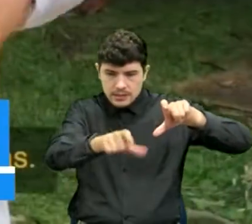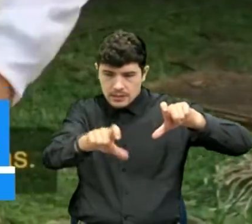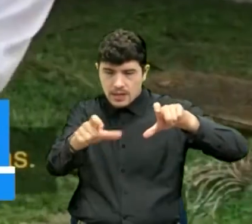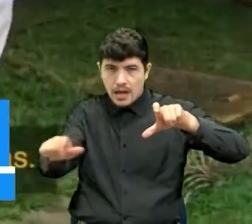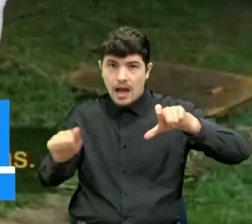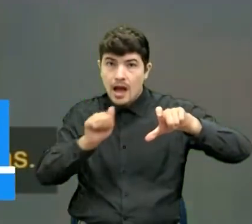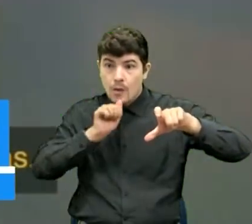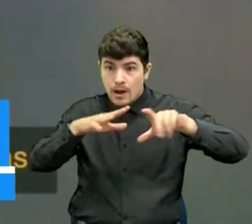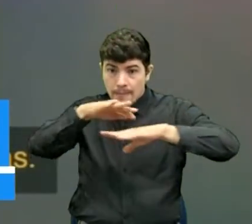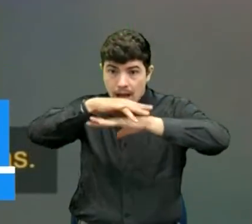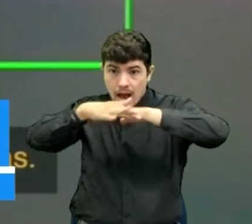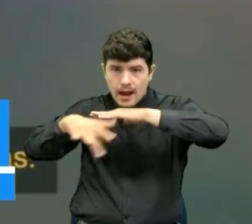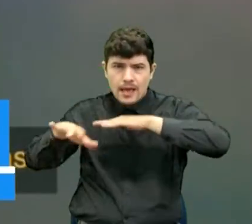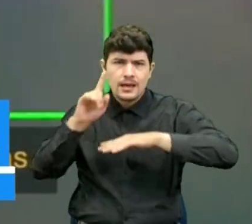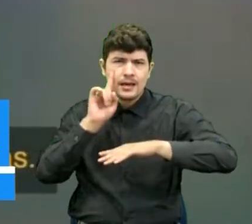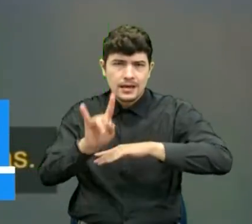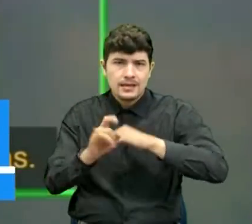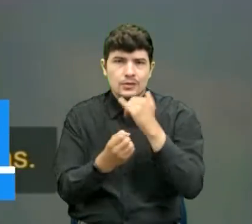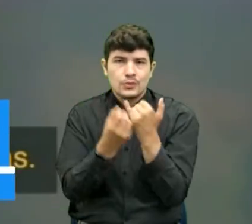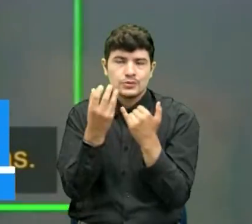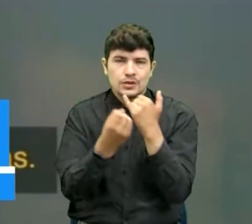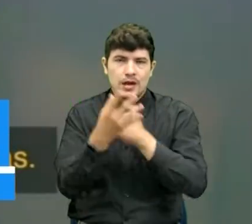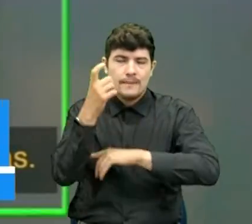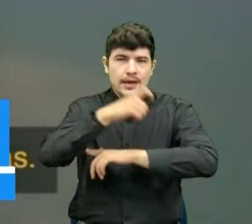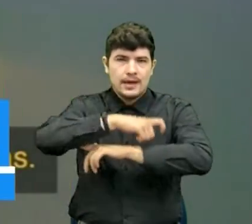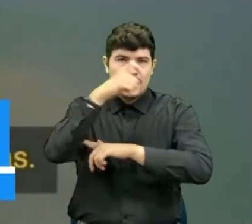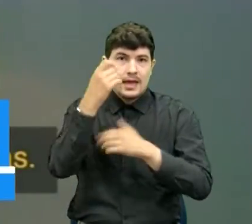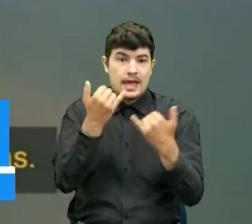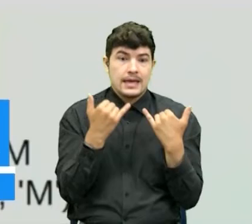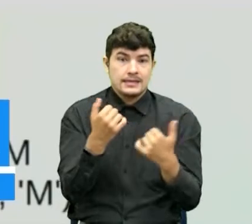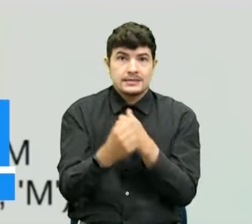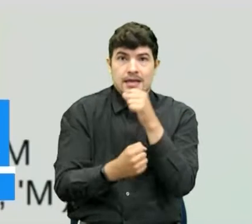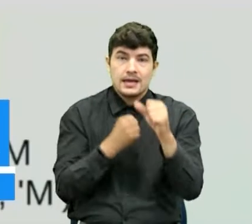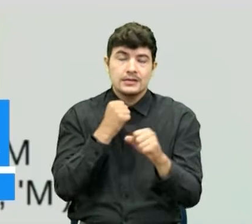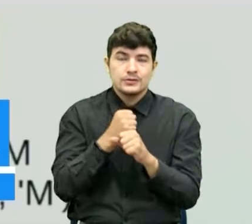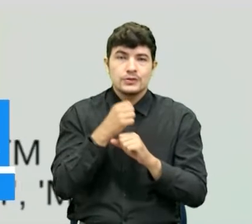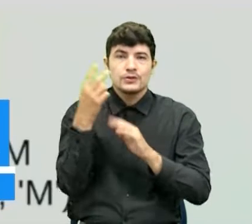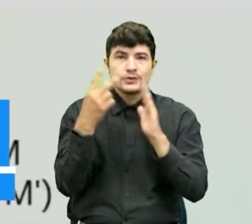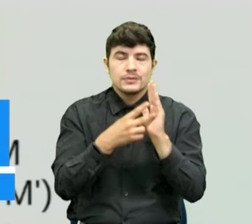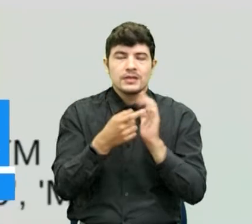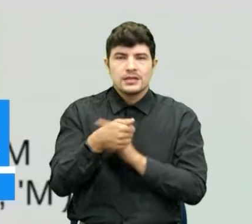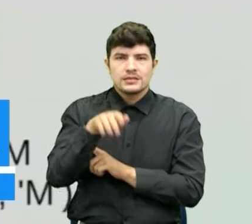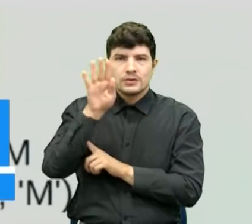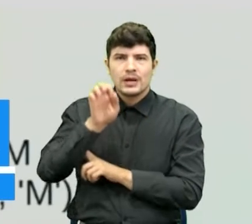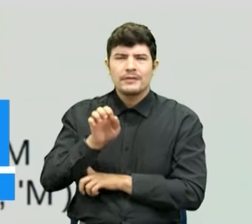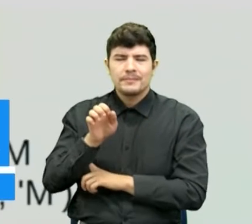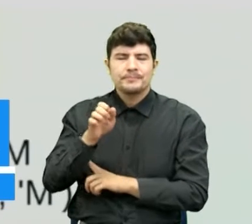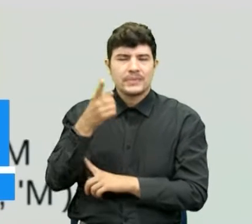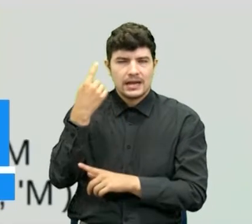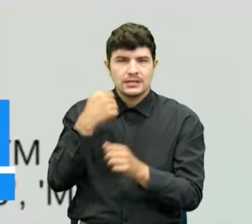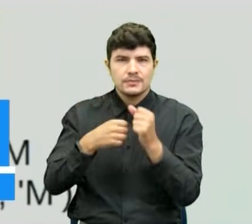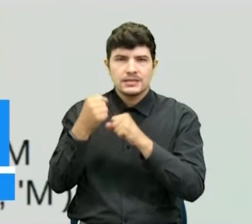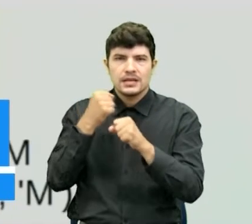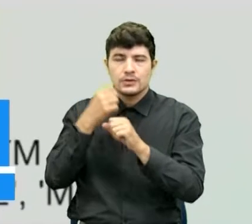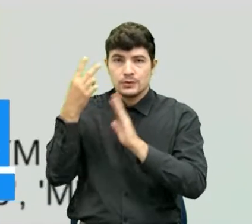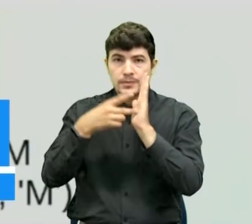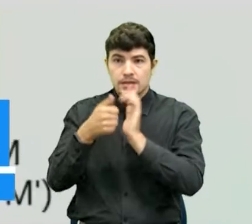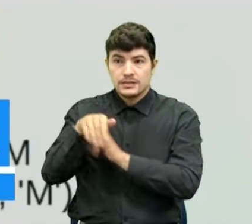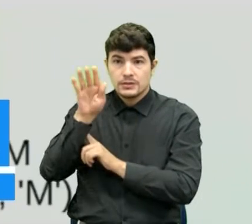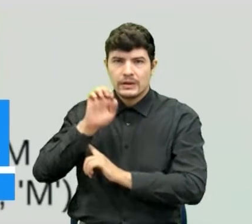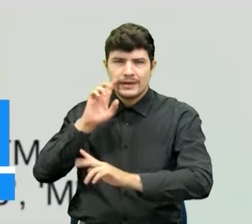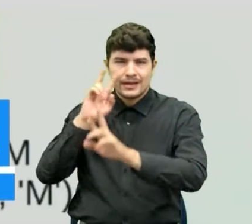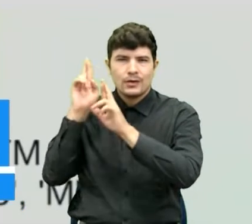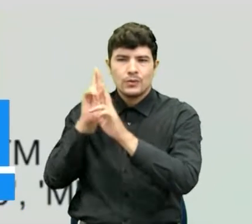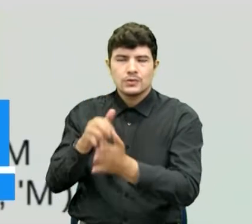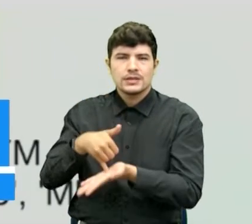industria petrolera fueron ganadores del premio Innovate 2019, organizado por el Centro de Innovación y Tecnología del Instituto Colombiano